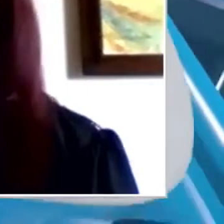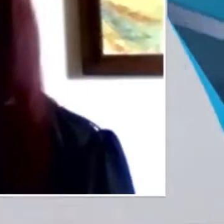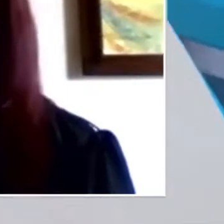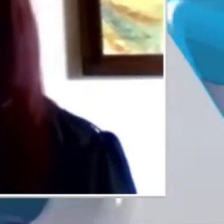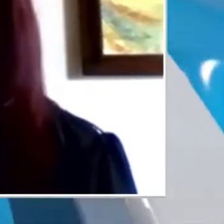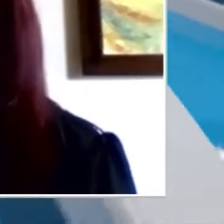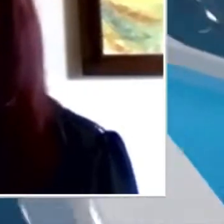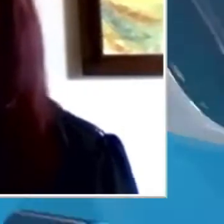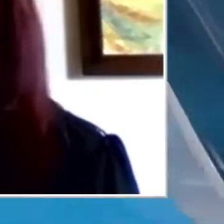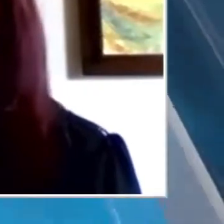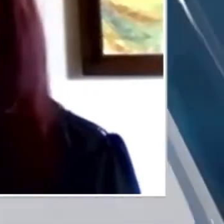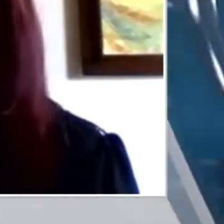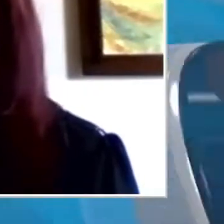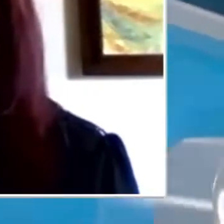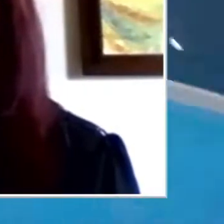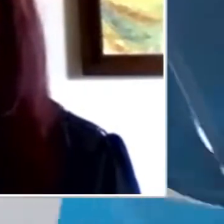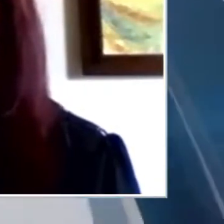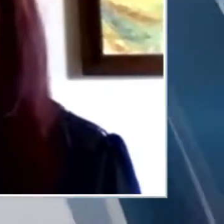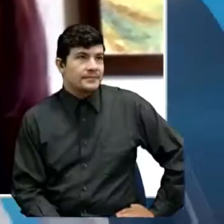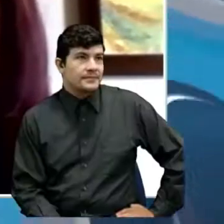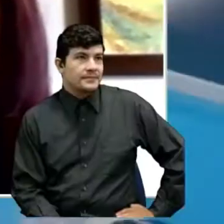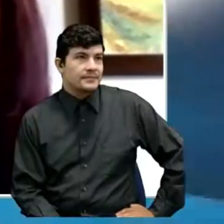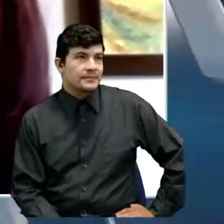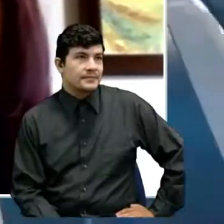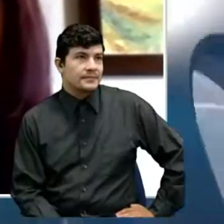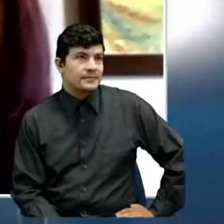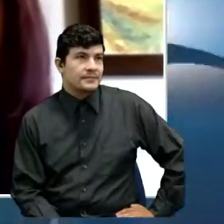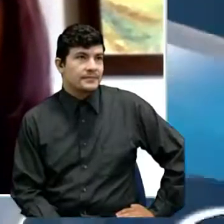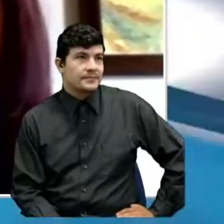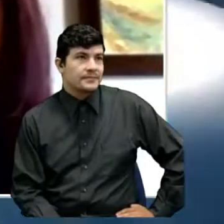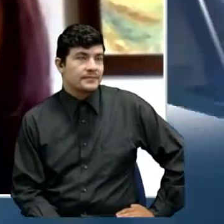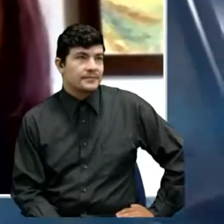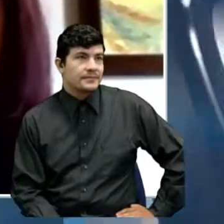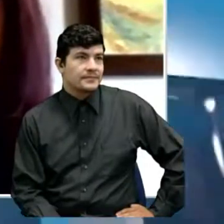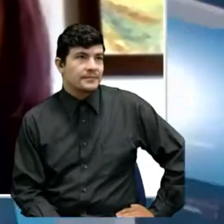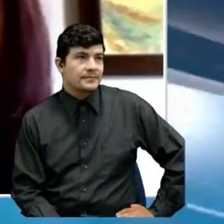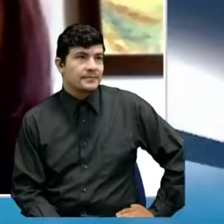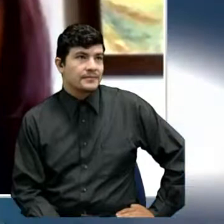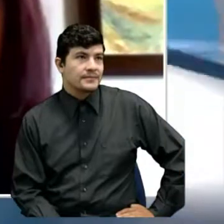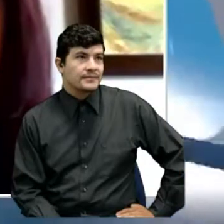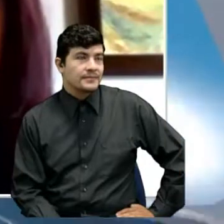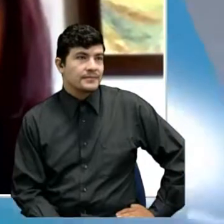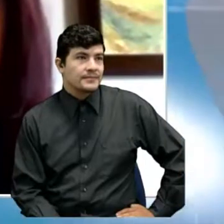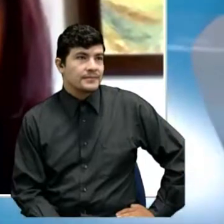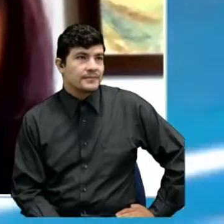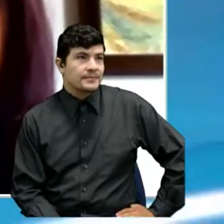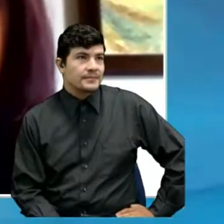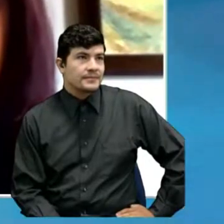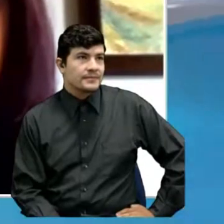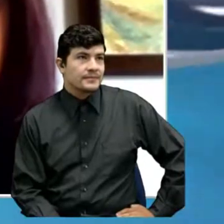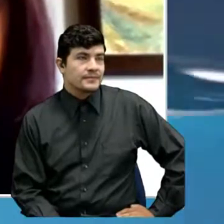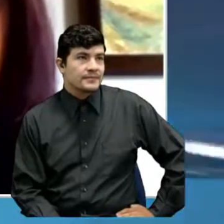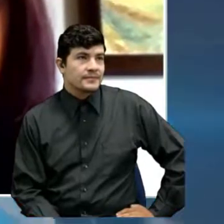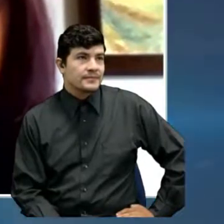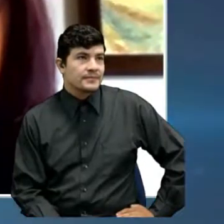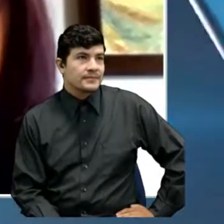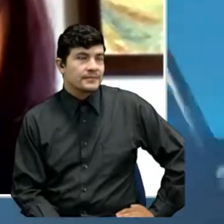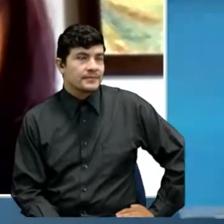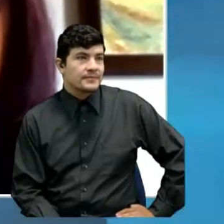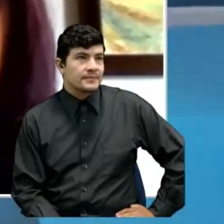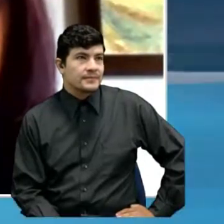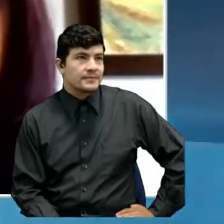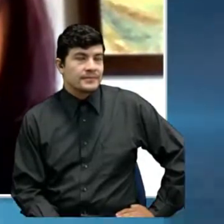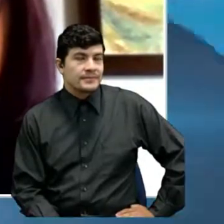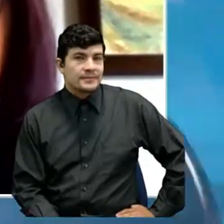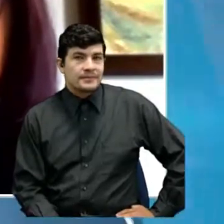tema social, reiterativo en todos los televidentes del Oriente Colombiano. Empecemos a decirle a nuestros